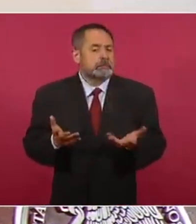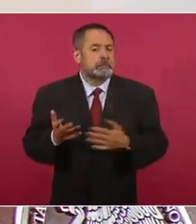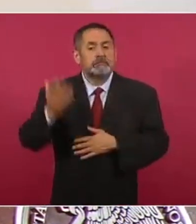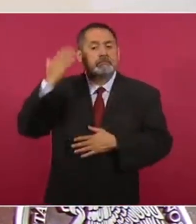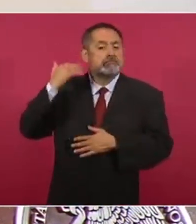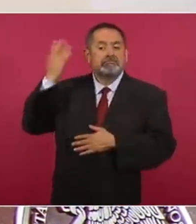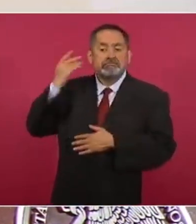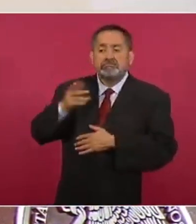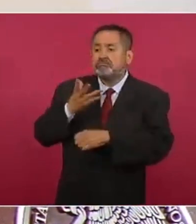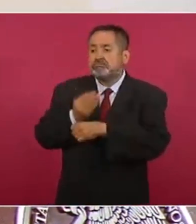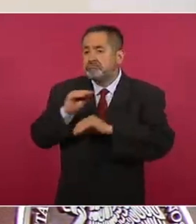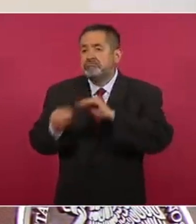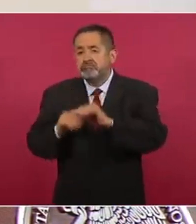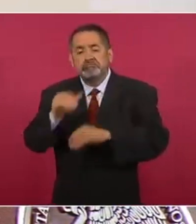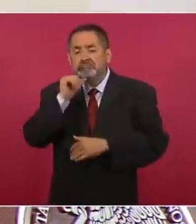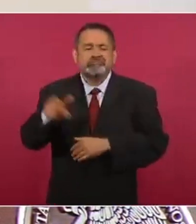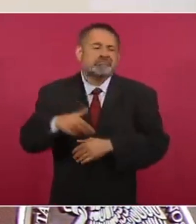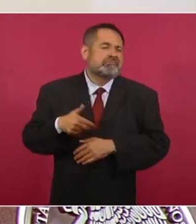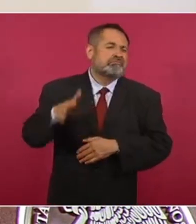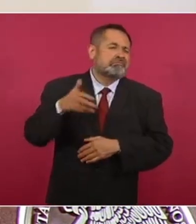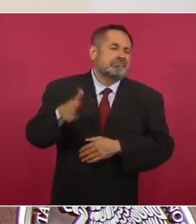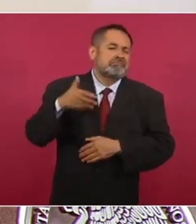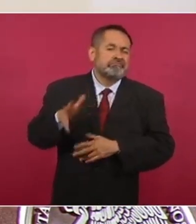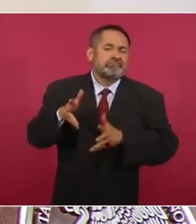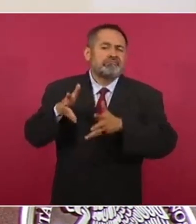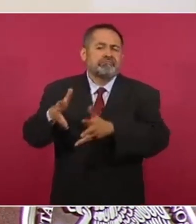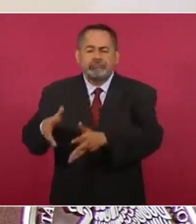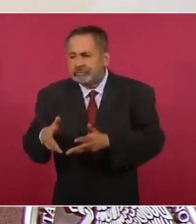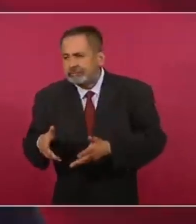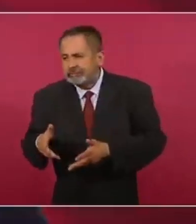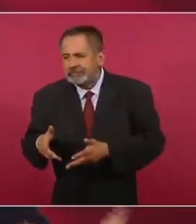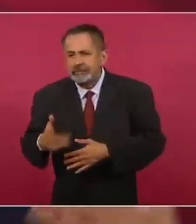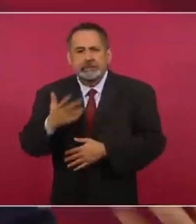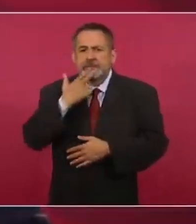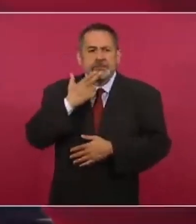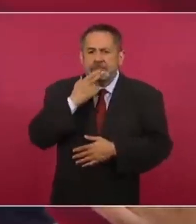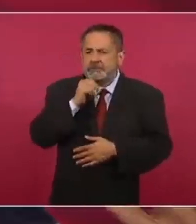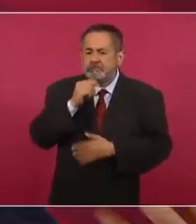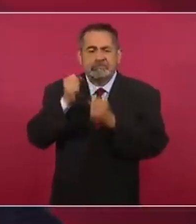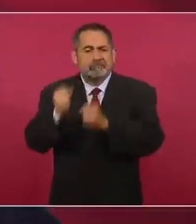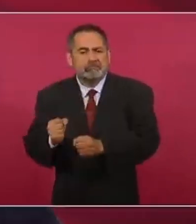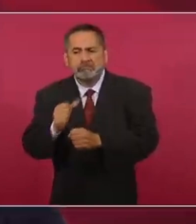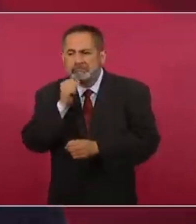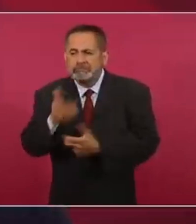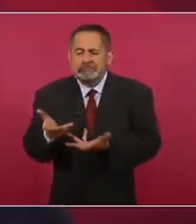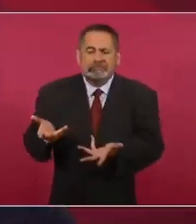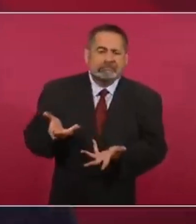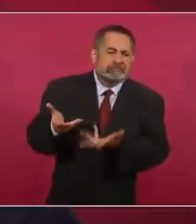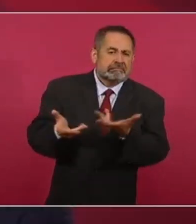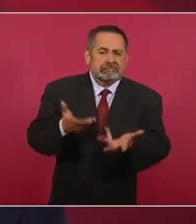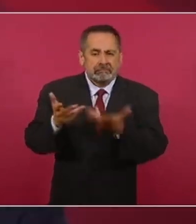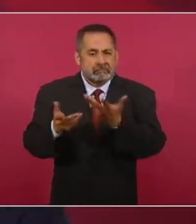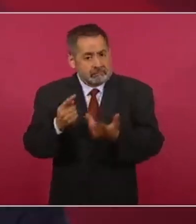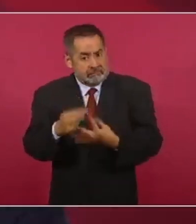les daba el mantenimiento adecuado y entonces los espacios no eran dignos pero tampoco eran seguros justo para ese momento tan especial